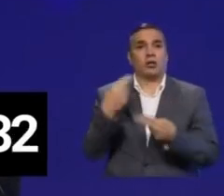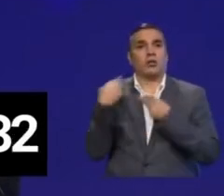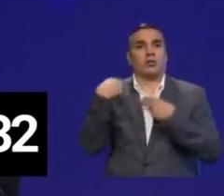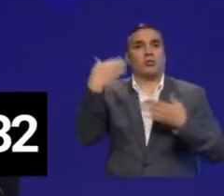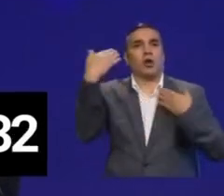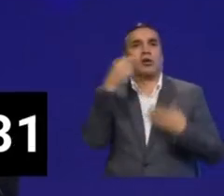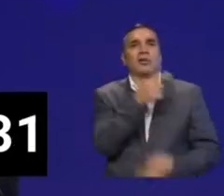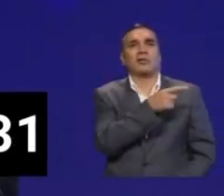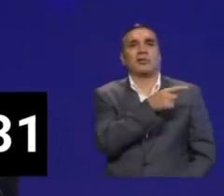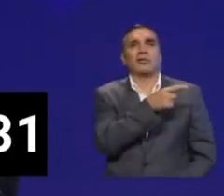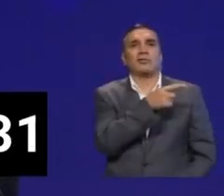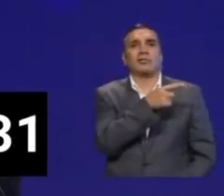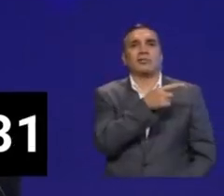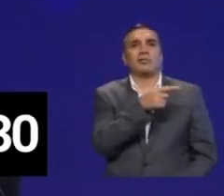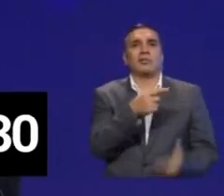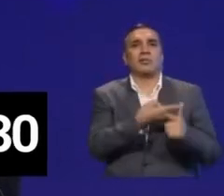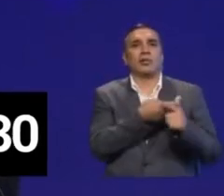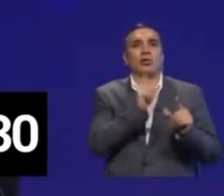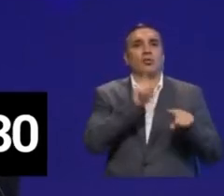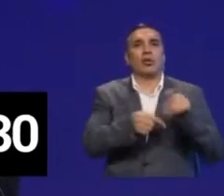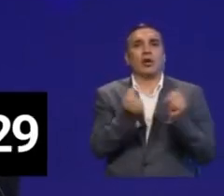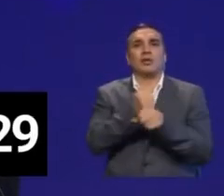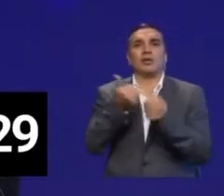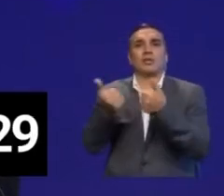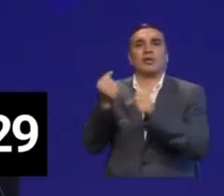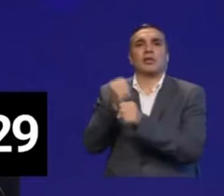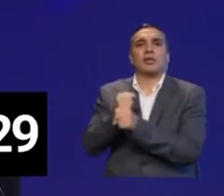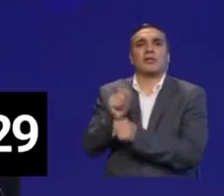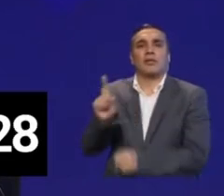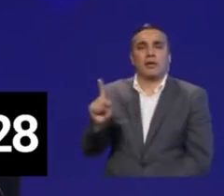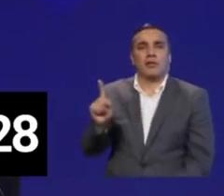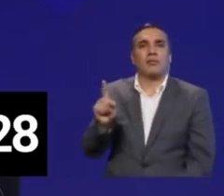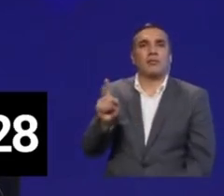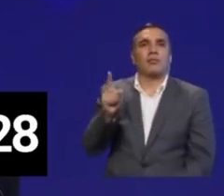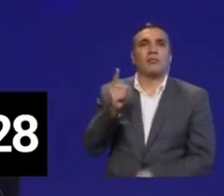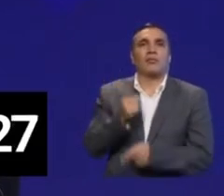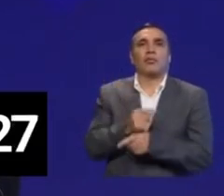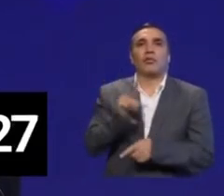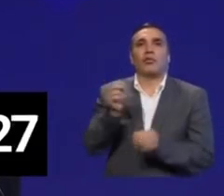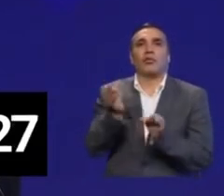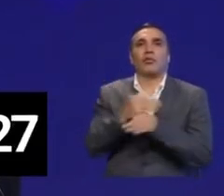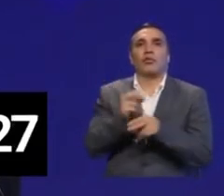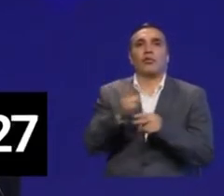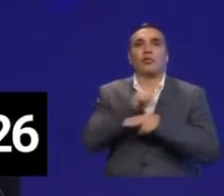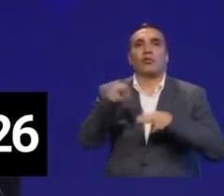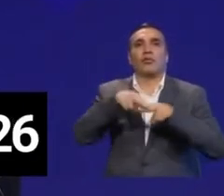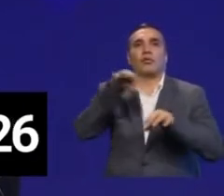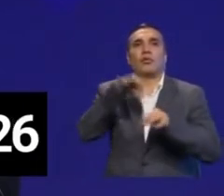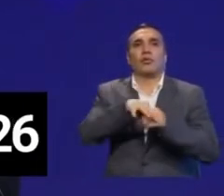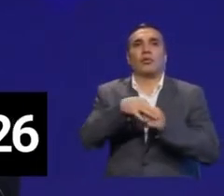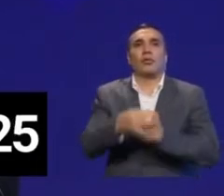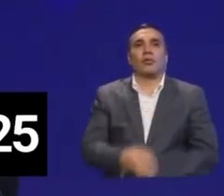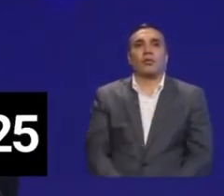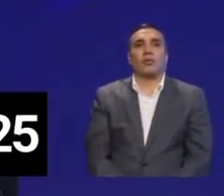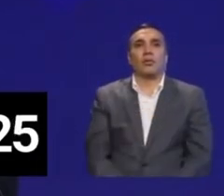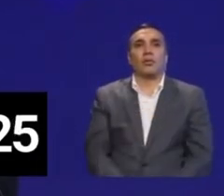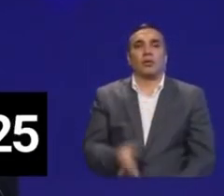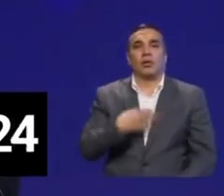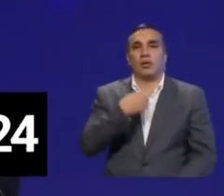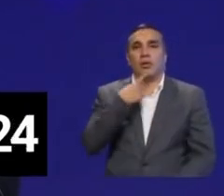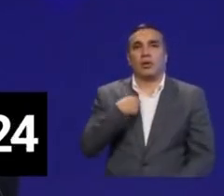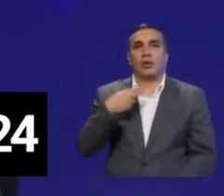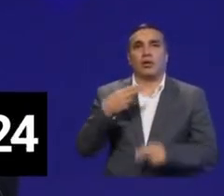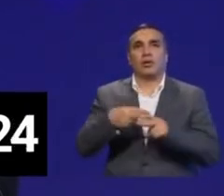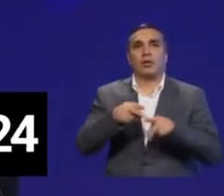políticos y no permiten hacer que las cosas funcionen, como por lo visto tampoco funciona el Consejo Nacional Electoral. Están informando que el nombre